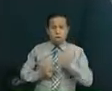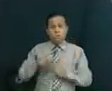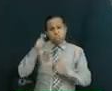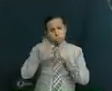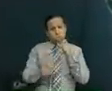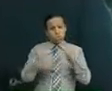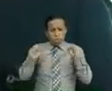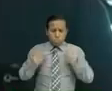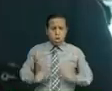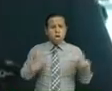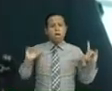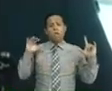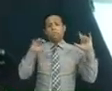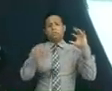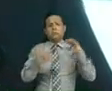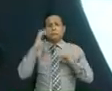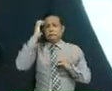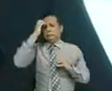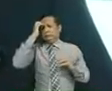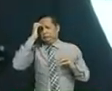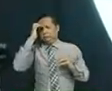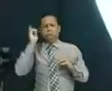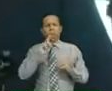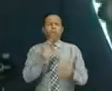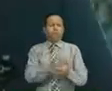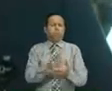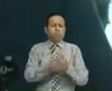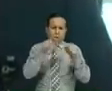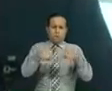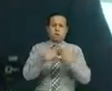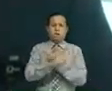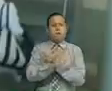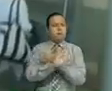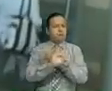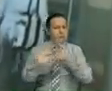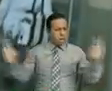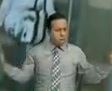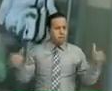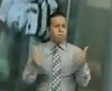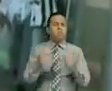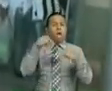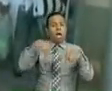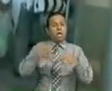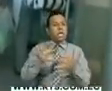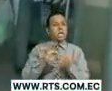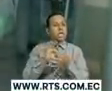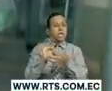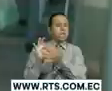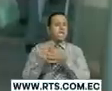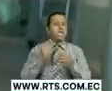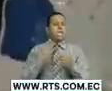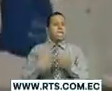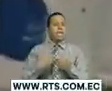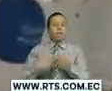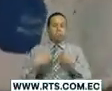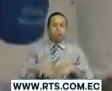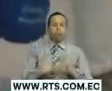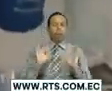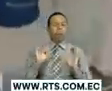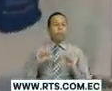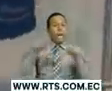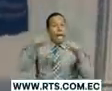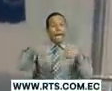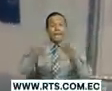sin miedo. Así que estamos reconectando nuevamente la ciudad de Quito. El aeropuerto Mariscal Sucre reactivó sus operaciones de vuelos